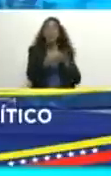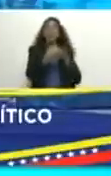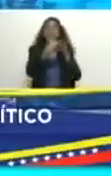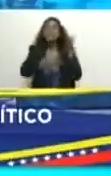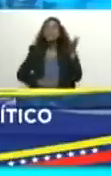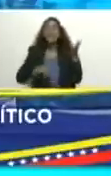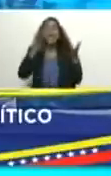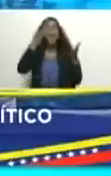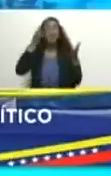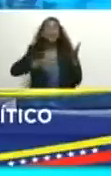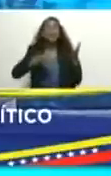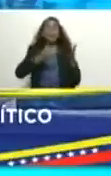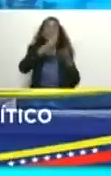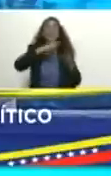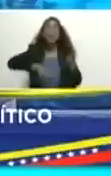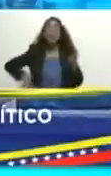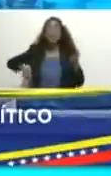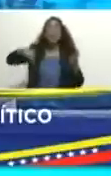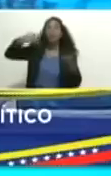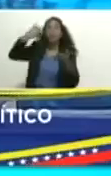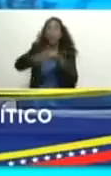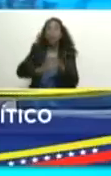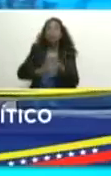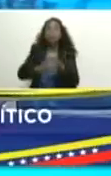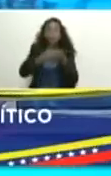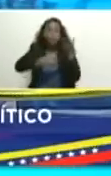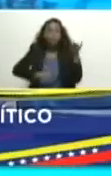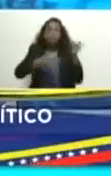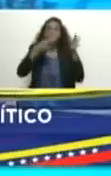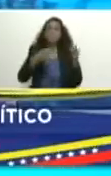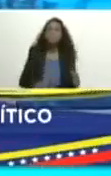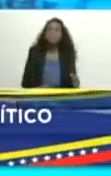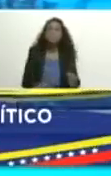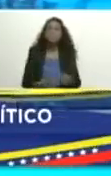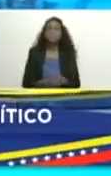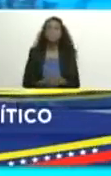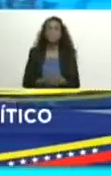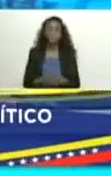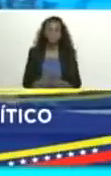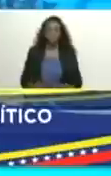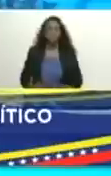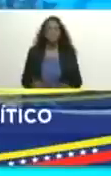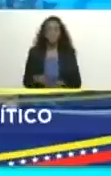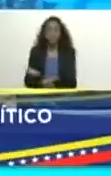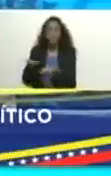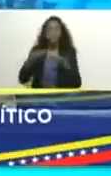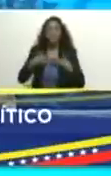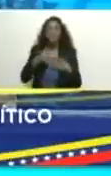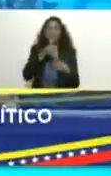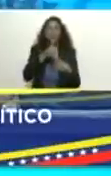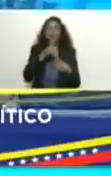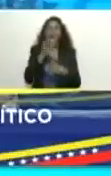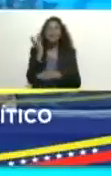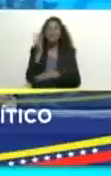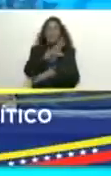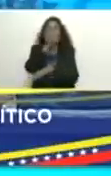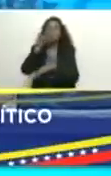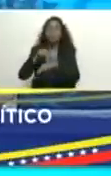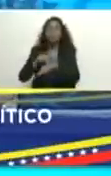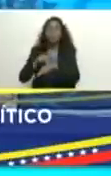de carácter histórico incontrovertible. Hemos recibido el informe de la Asamblea